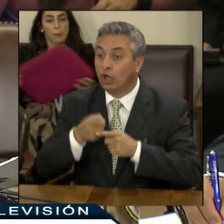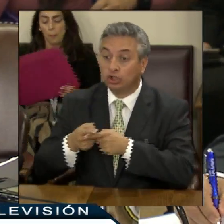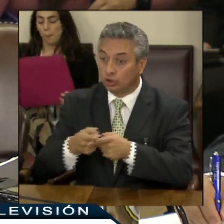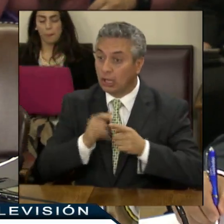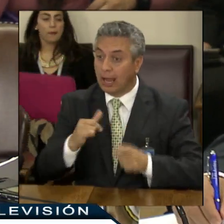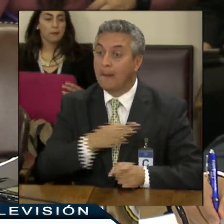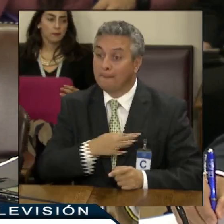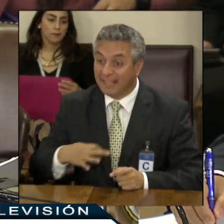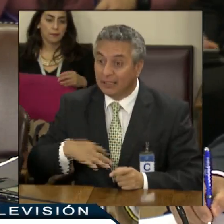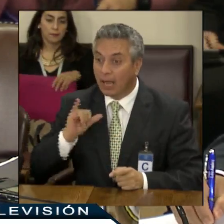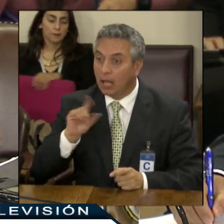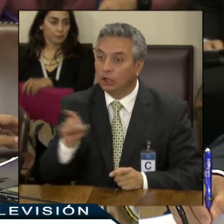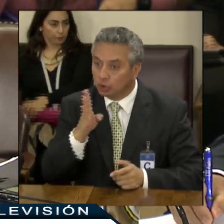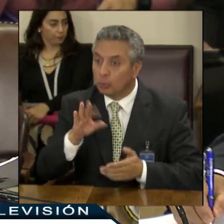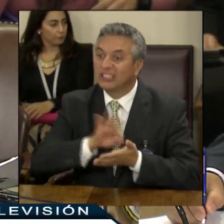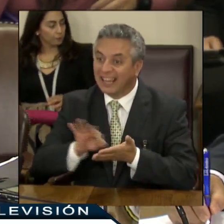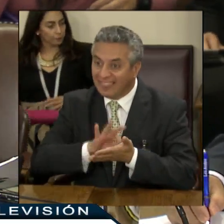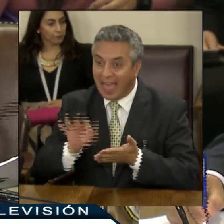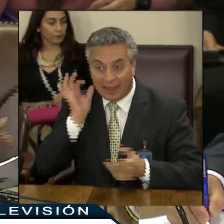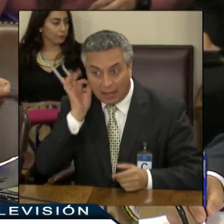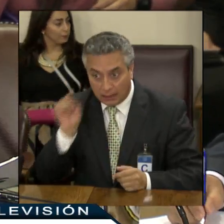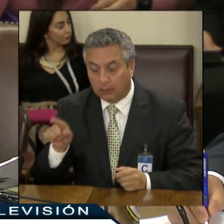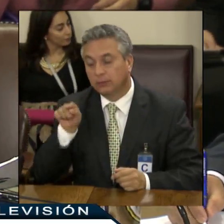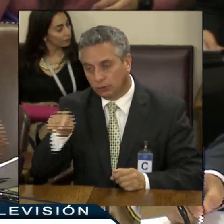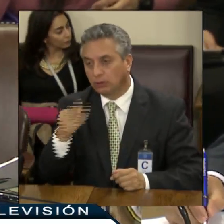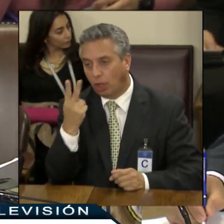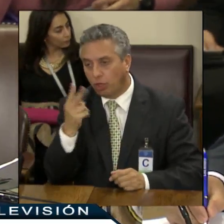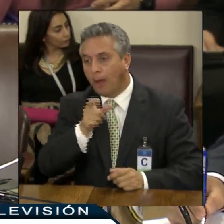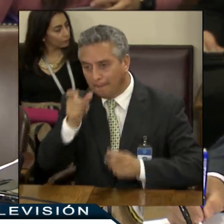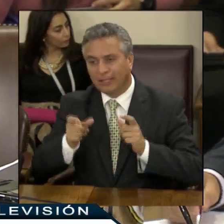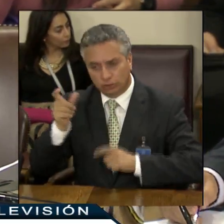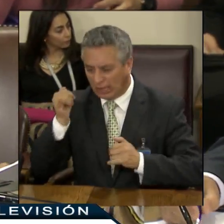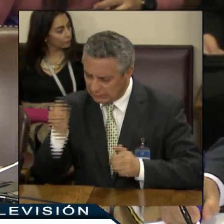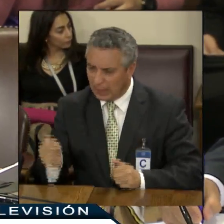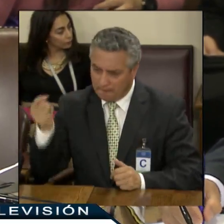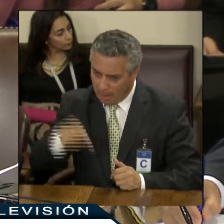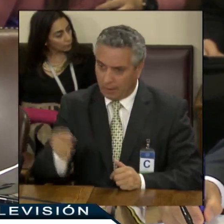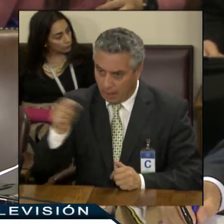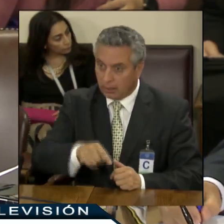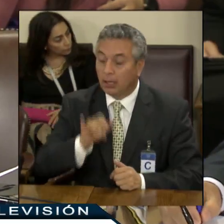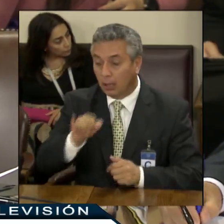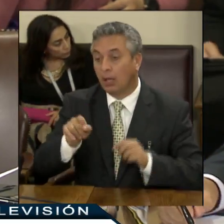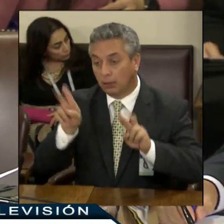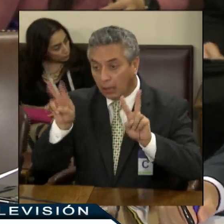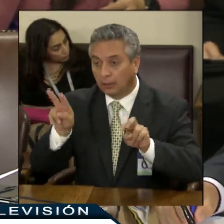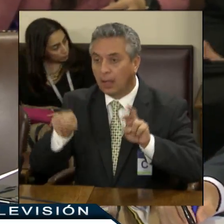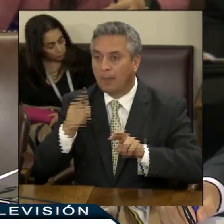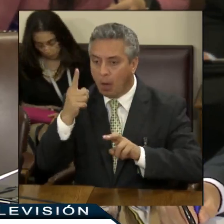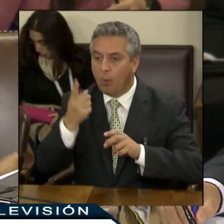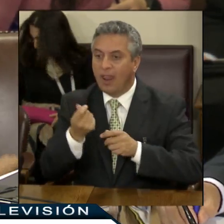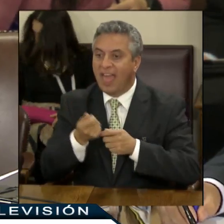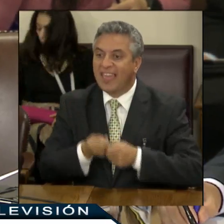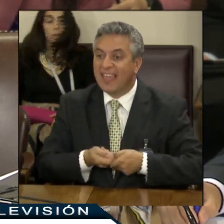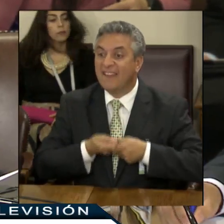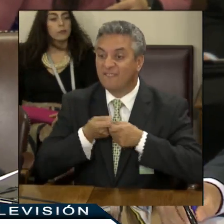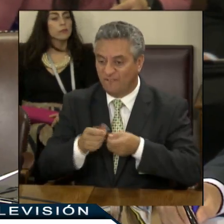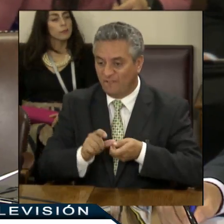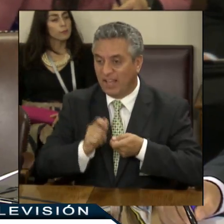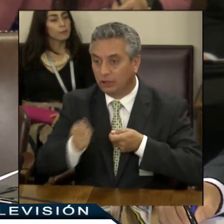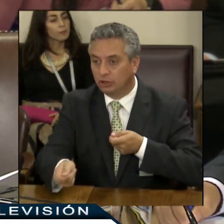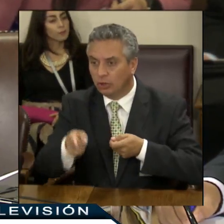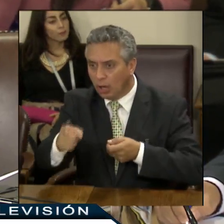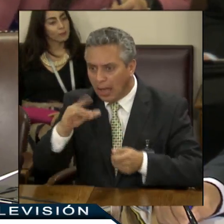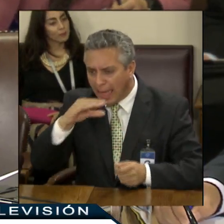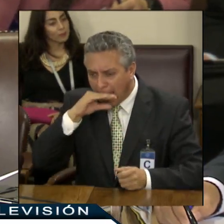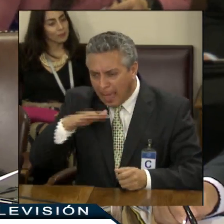al ministro y a la subsecretaria que son las dos personas No es cierto que permanentemente están acá en relación a una inversión que está en un sector